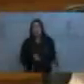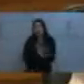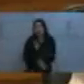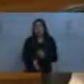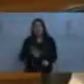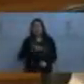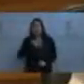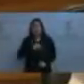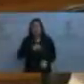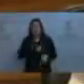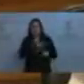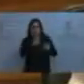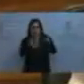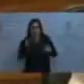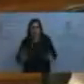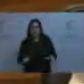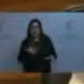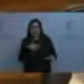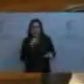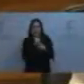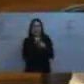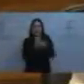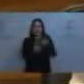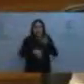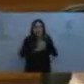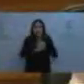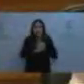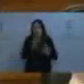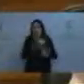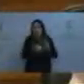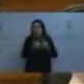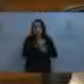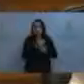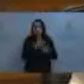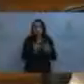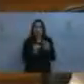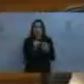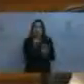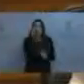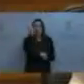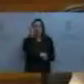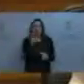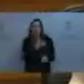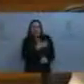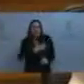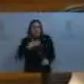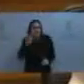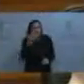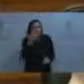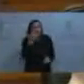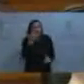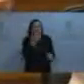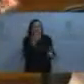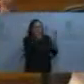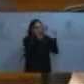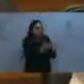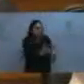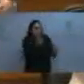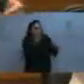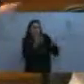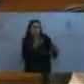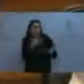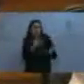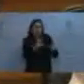encuentre y permanezca en un trabajo, estos parados, pues exponencialmente. Pero a mí me gustaría si usted va a anunciar alguno nuevo, propio de Asturias, o seguiremos con las